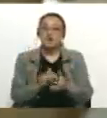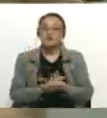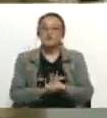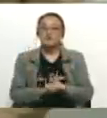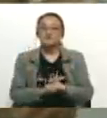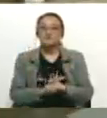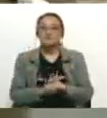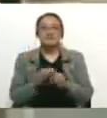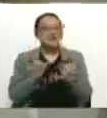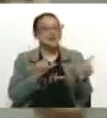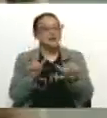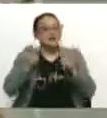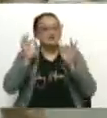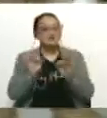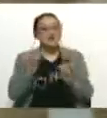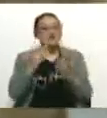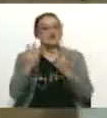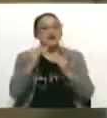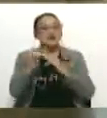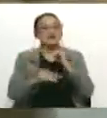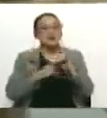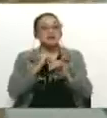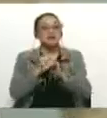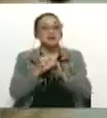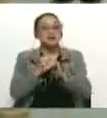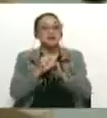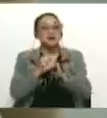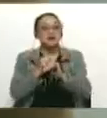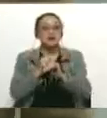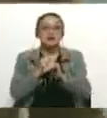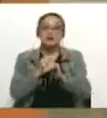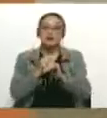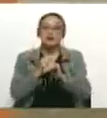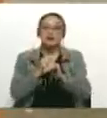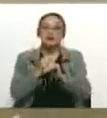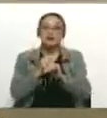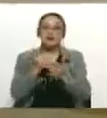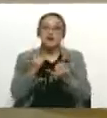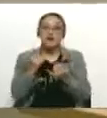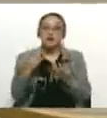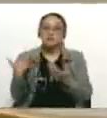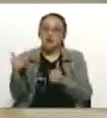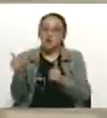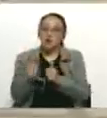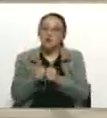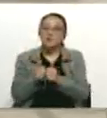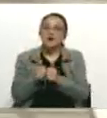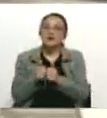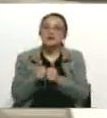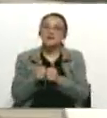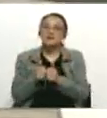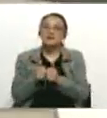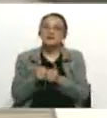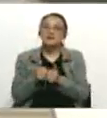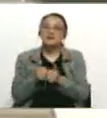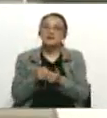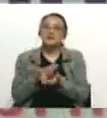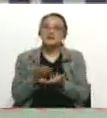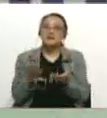Inaugurado formalmente esta Feria Internacional. Y vamos, Ernesto, ministro, acompáñenos para ver toda